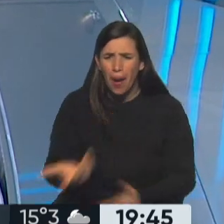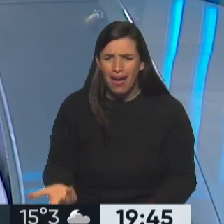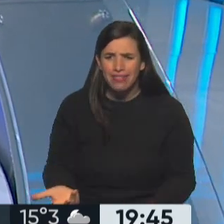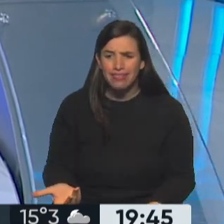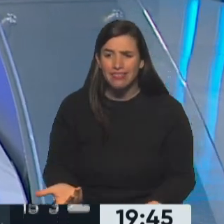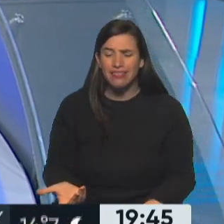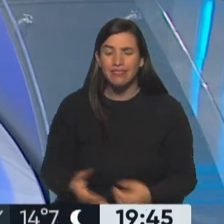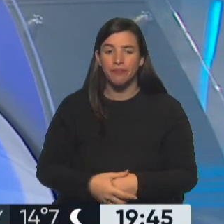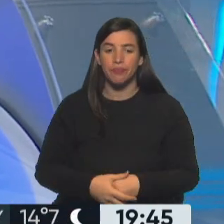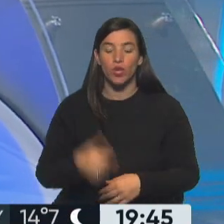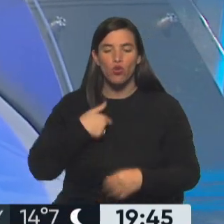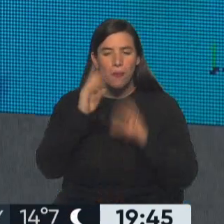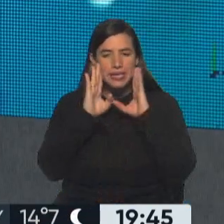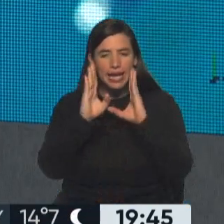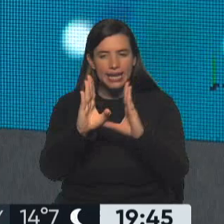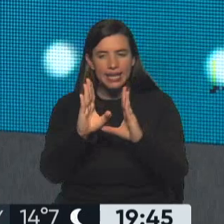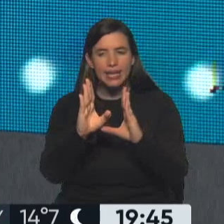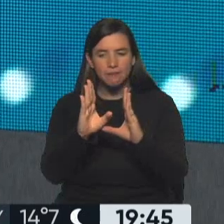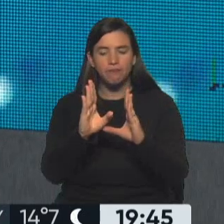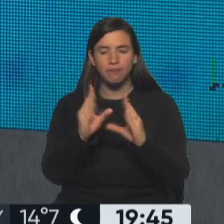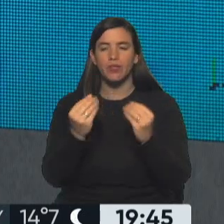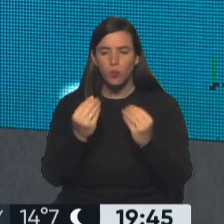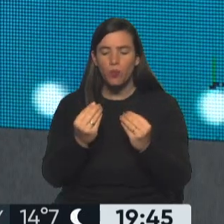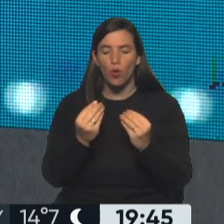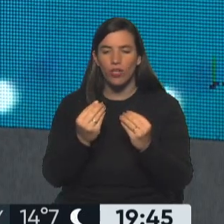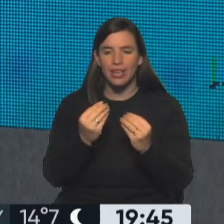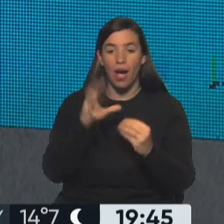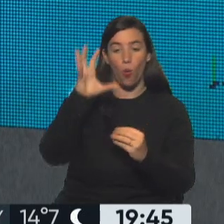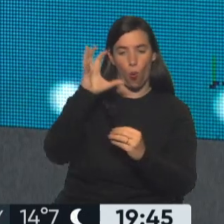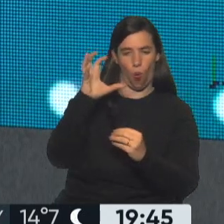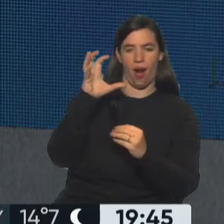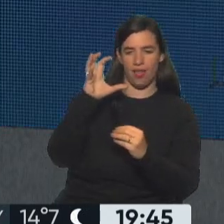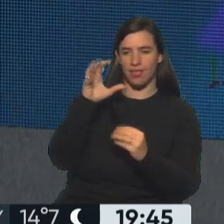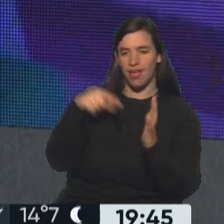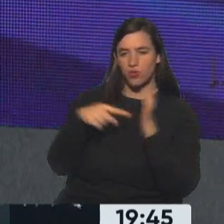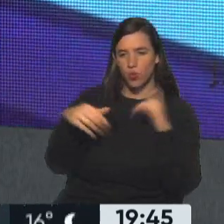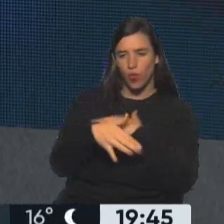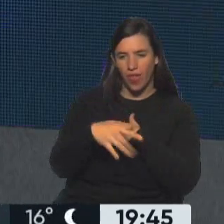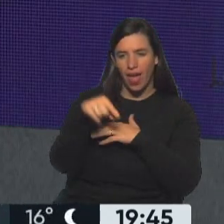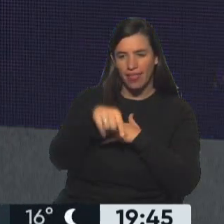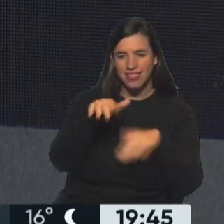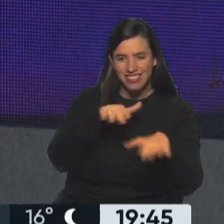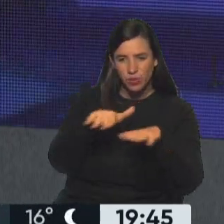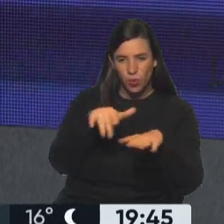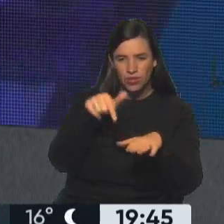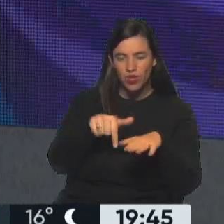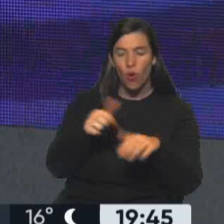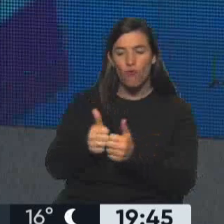mí, yo prestaría atención también porque recuerdan muchos lo que pasó en la ciudad de Buenos Aires cuando el Frente de